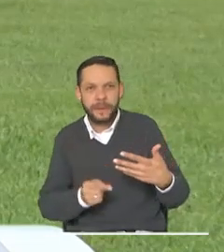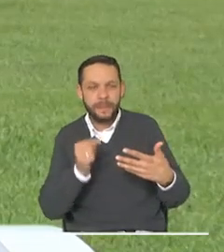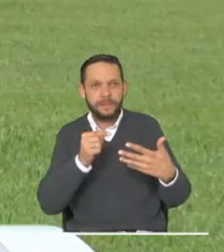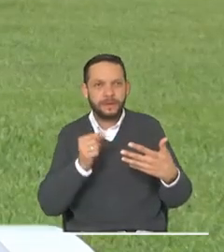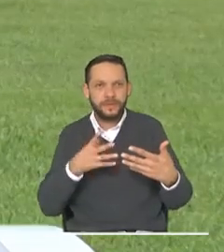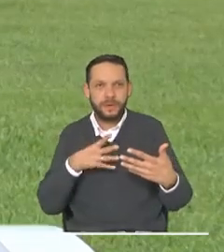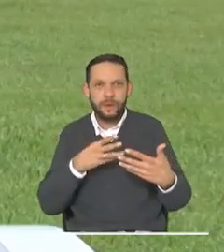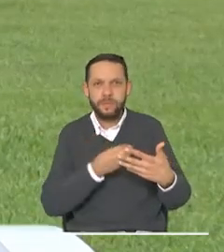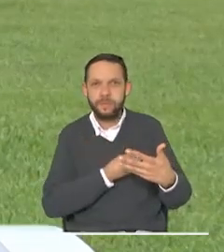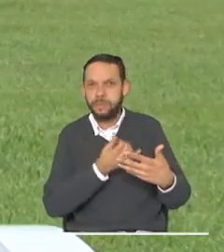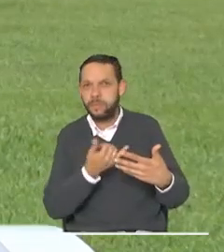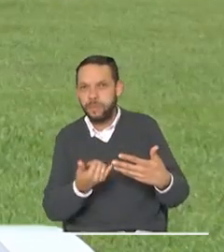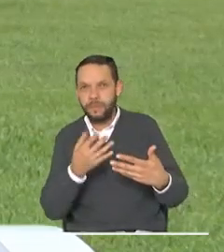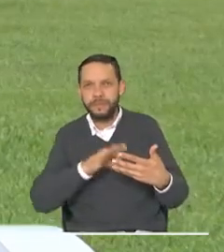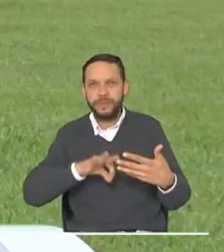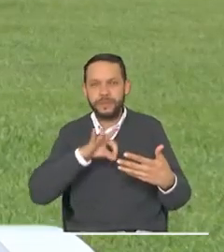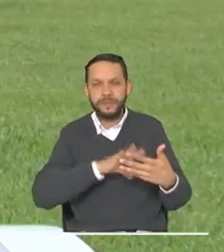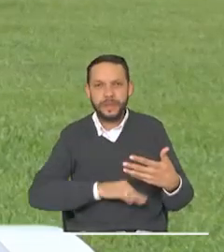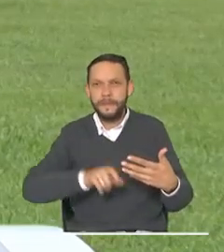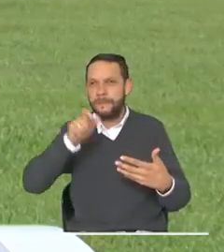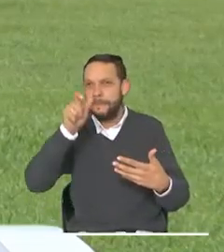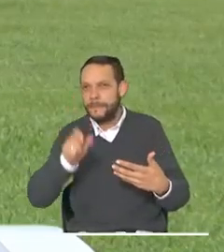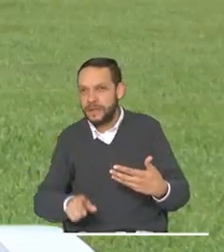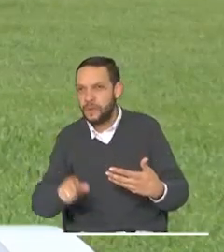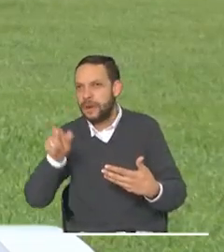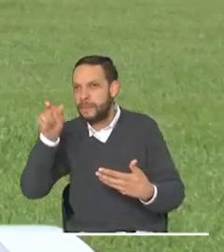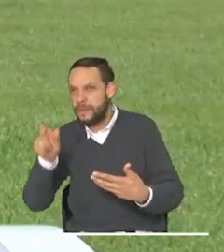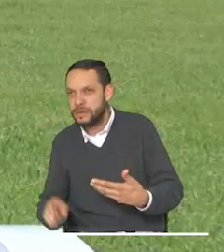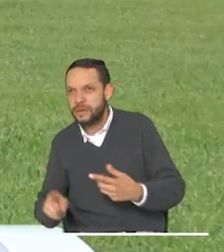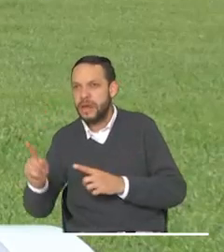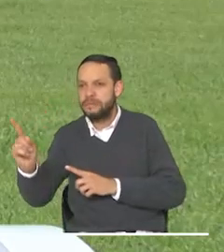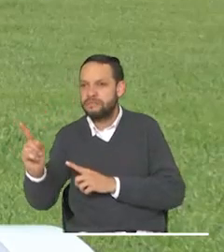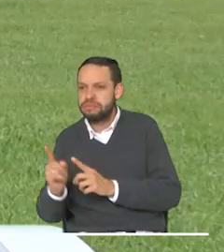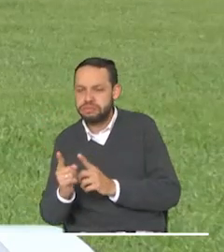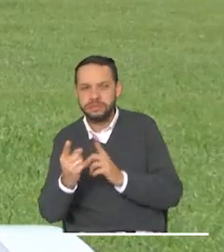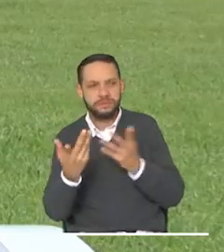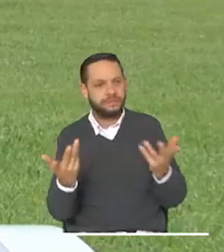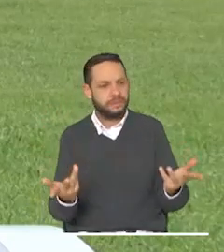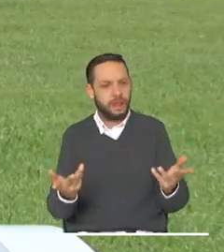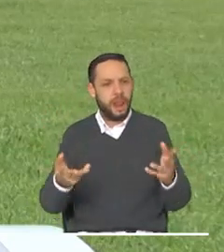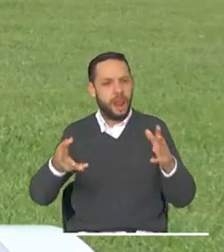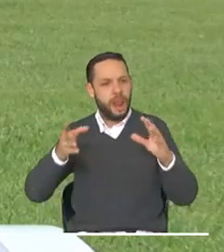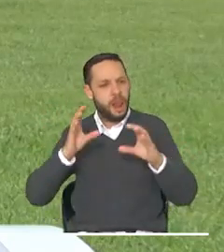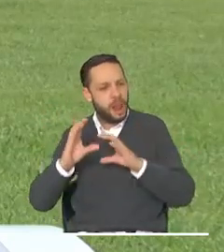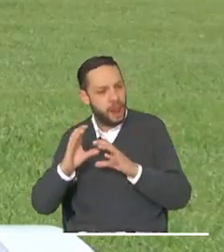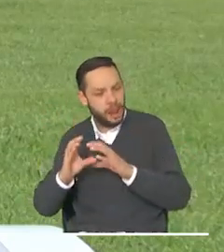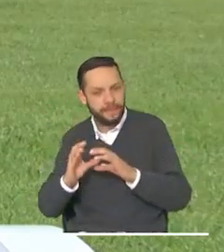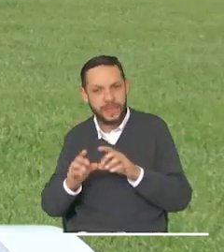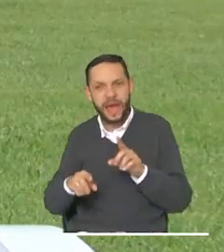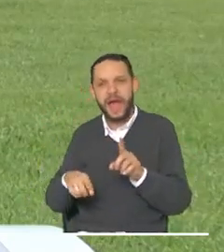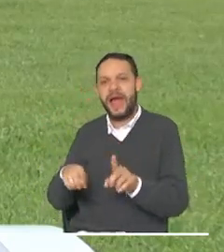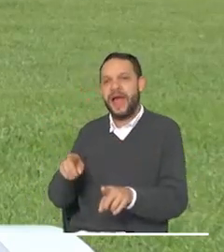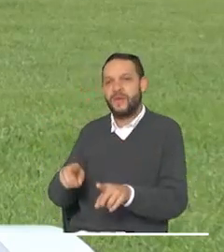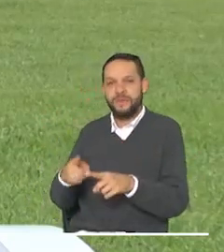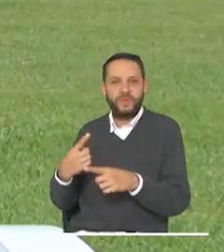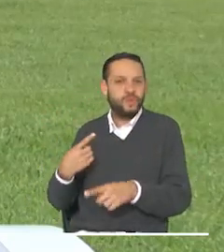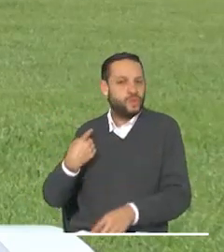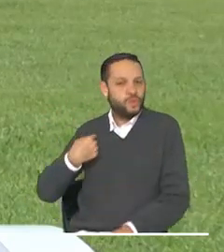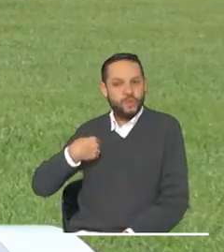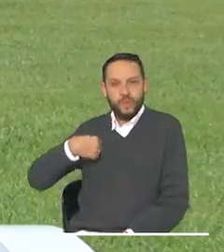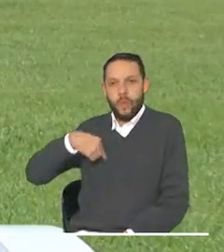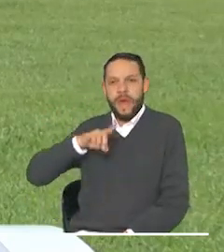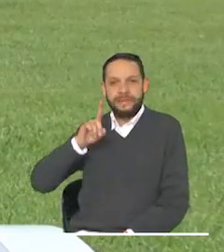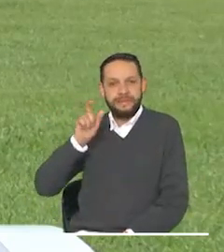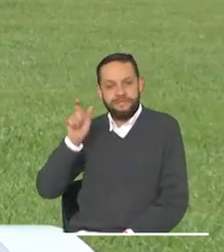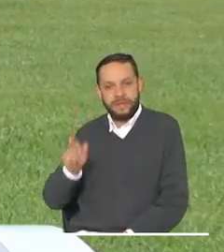nos encontramos por ejemplo con muchas personalidades muy particulares nunca observadas